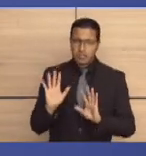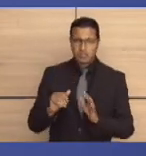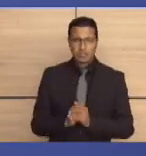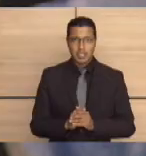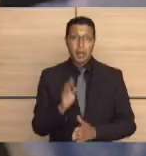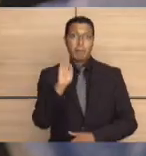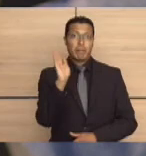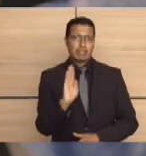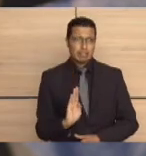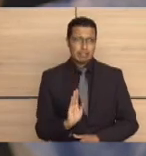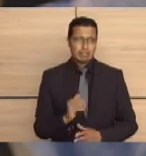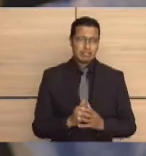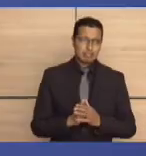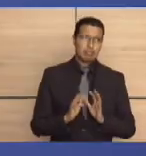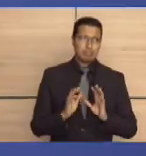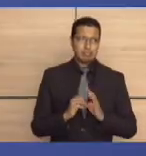Brasil. ¿Bailaron? Brasil